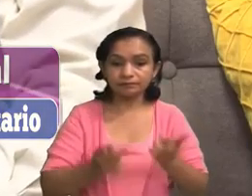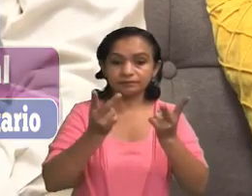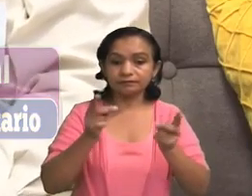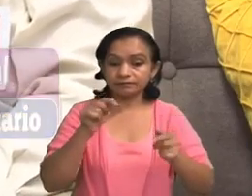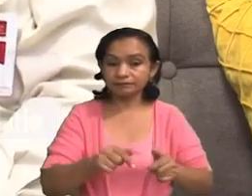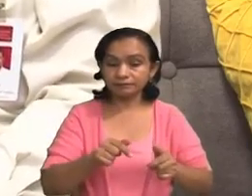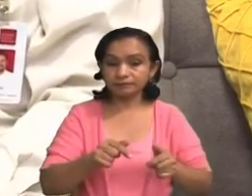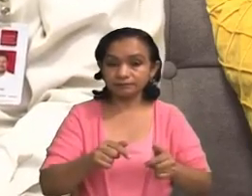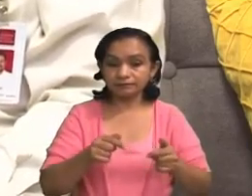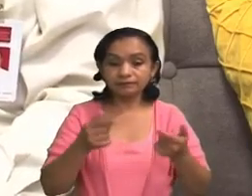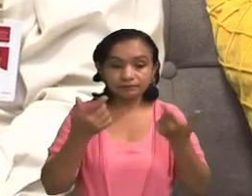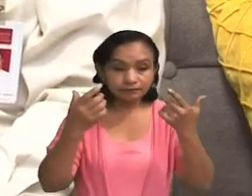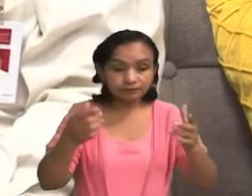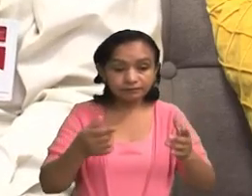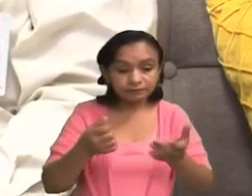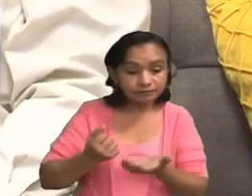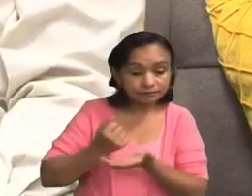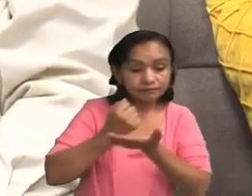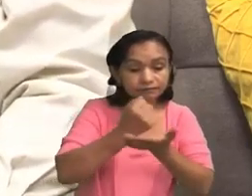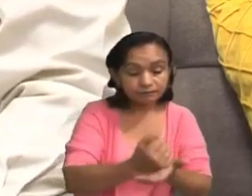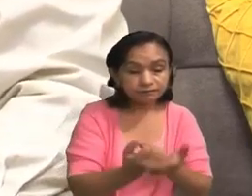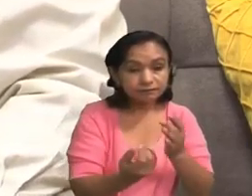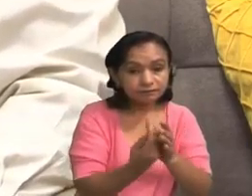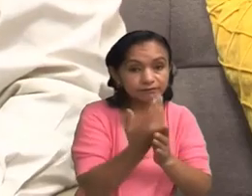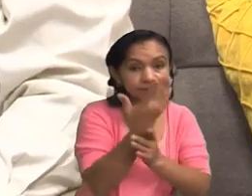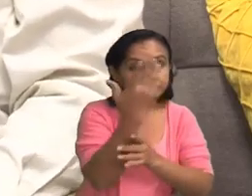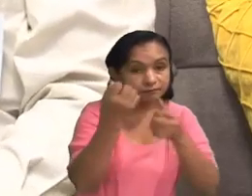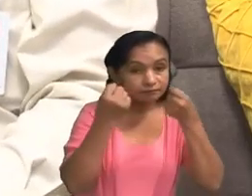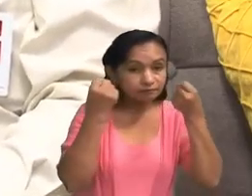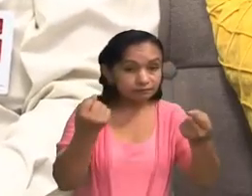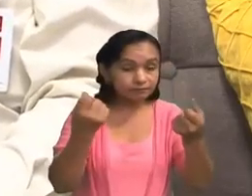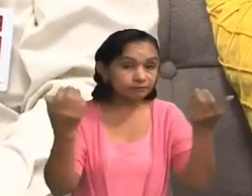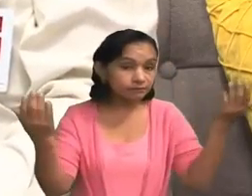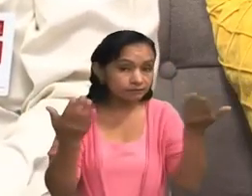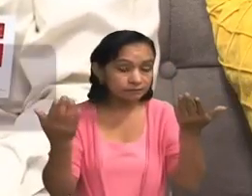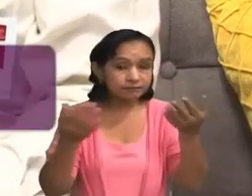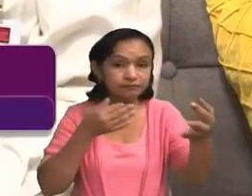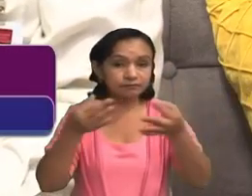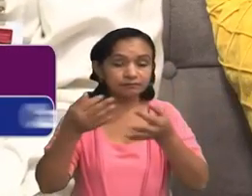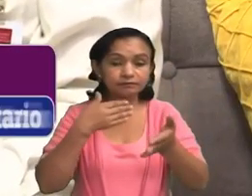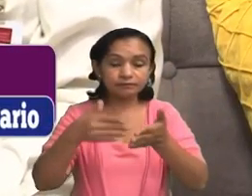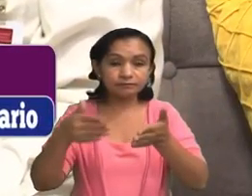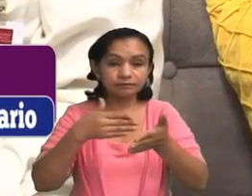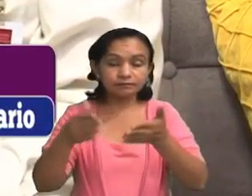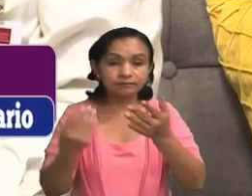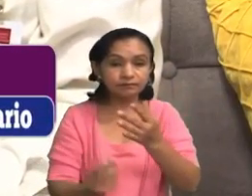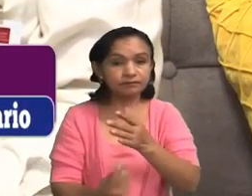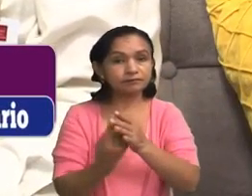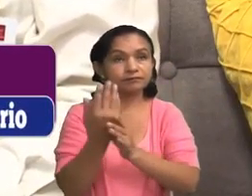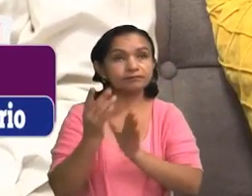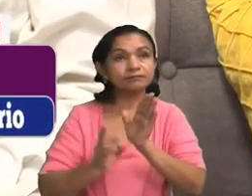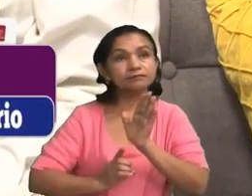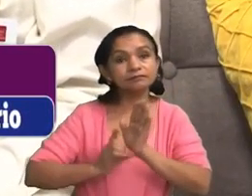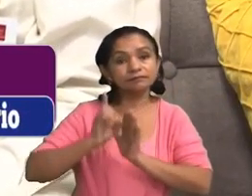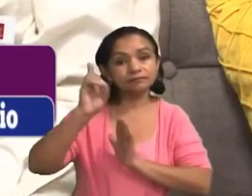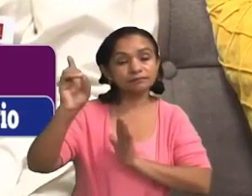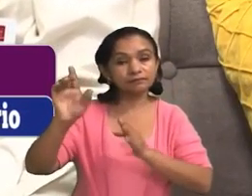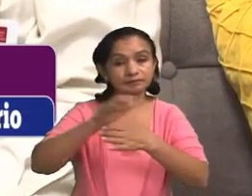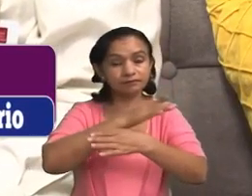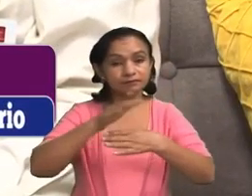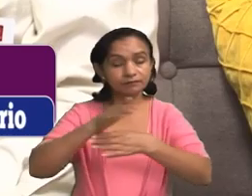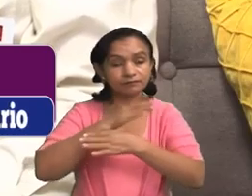que hay microorganismos benéficos que ayudan a la nutrición de las plantas o que facilitan que las plantas se desarrollen, estos microorganismos,